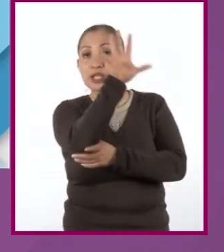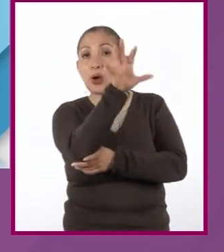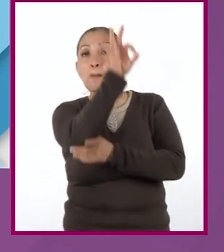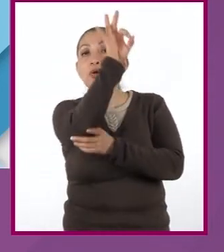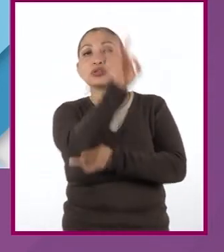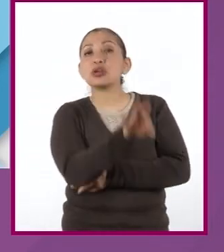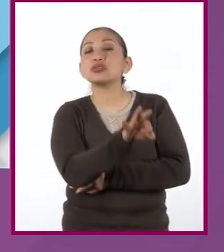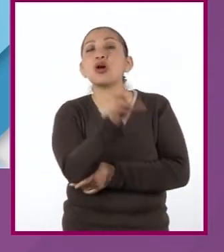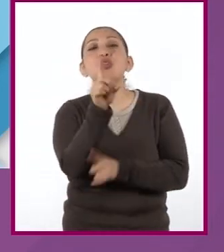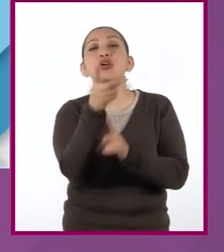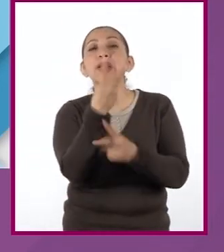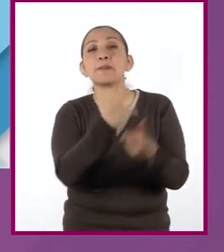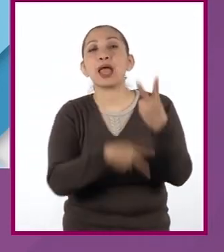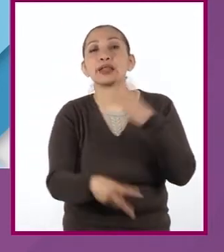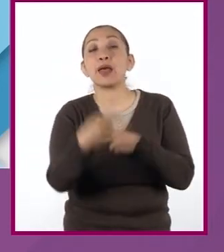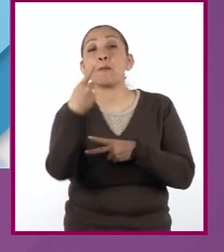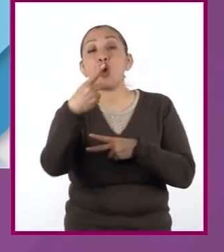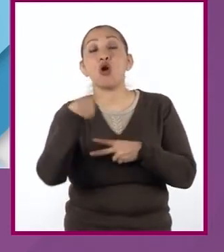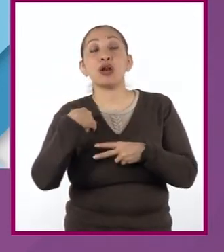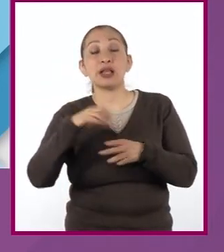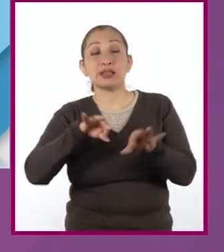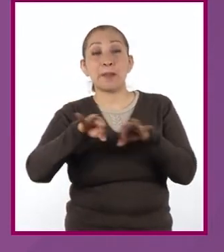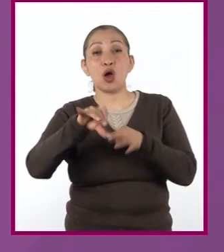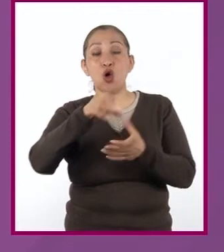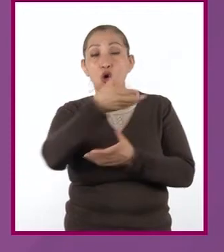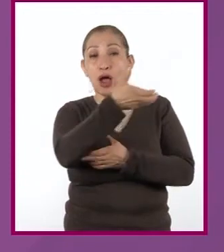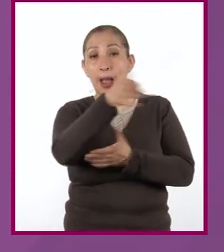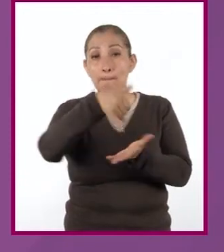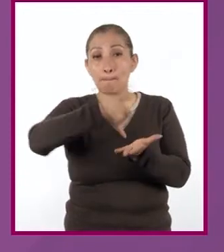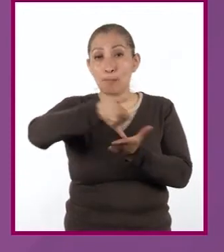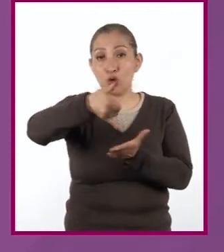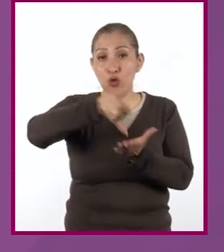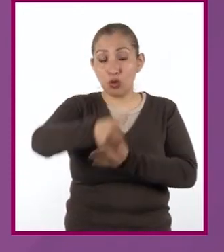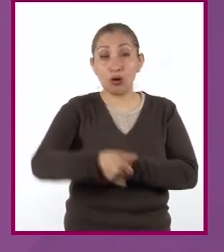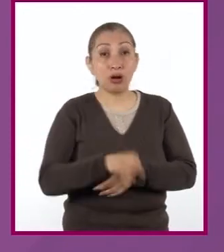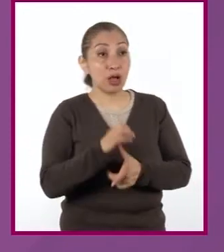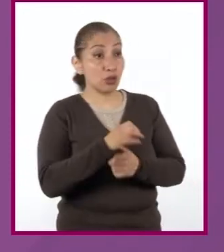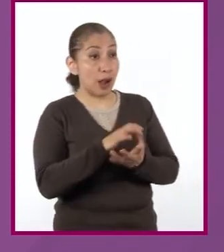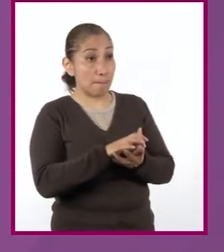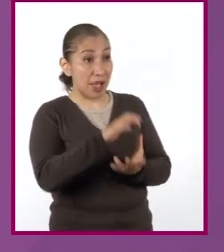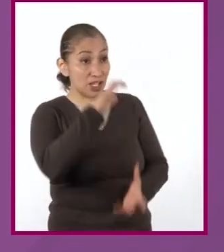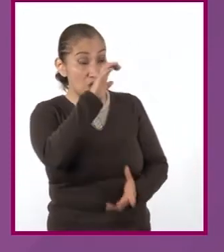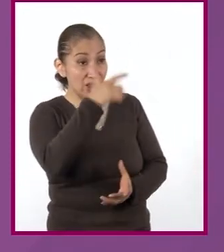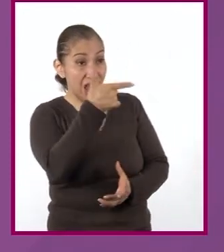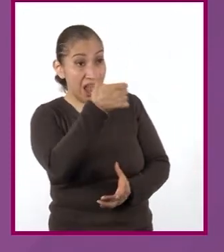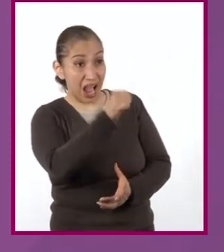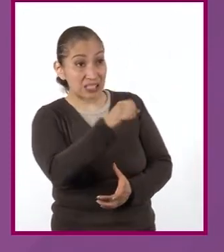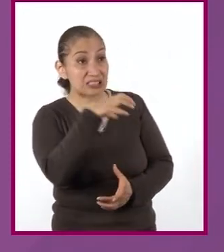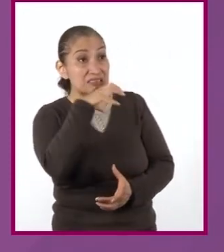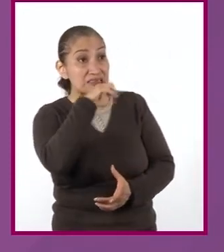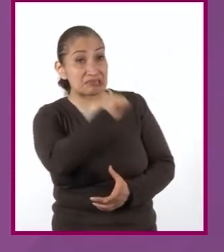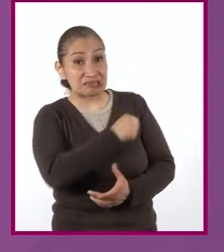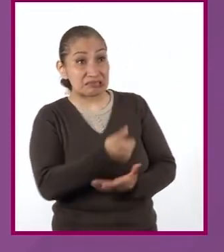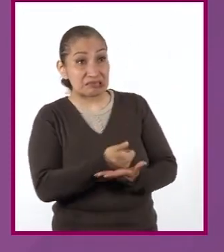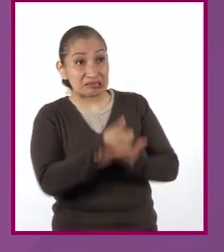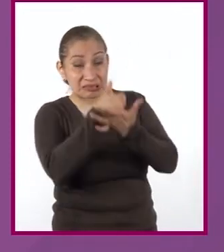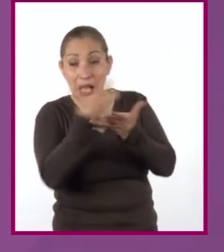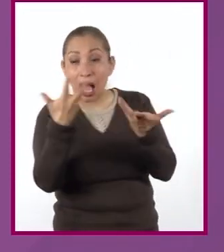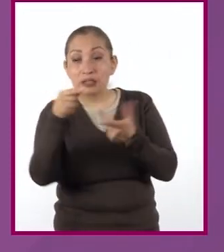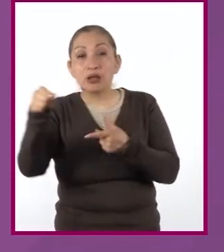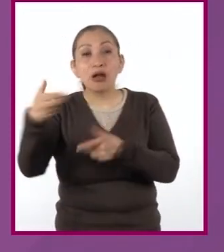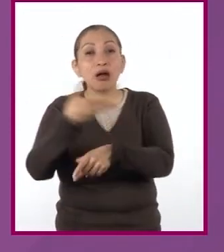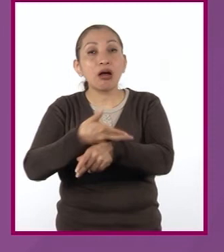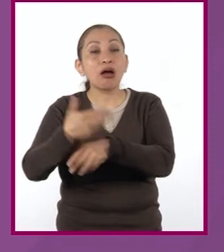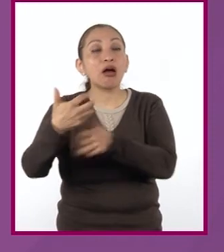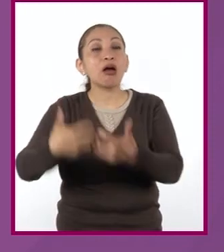5% se genera por actividades agrícolas. Entonces, la gran mayoría de los gases de efecto invernadero los producen